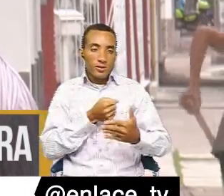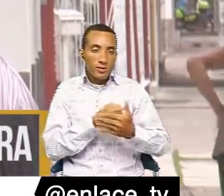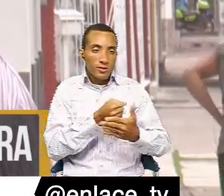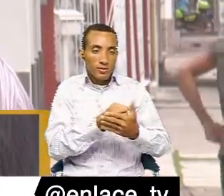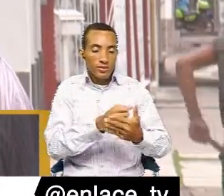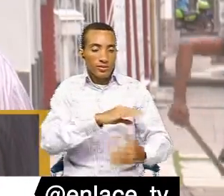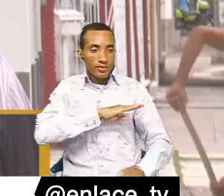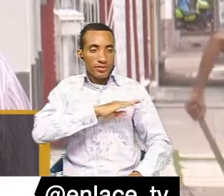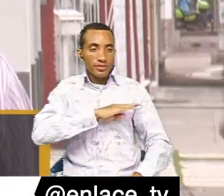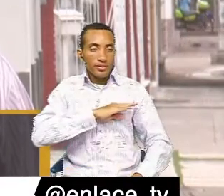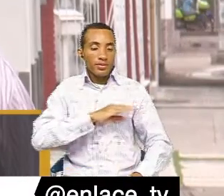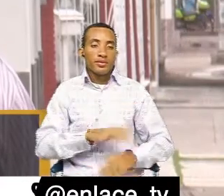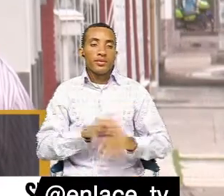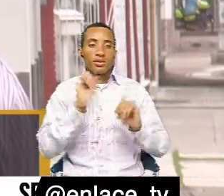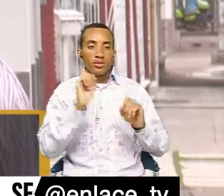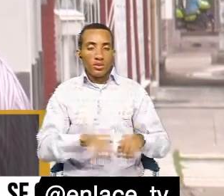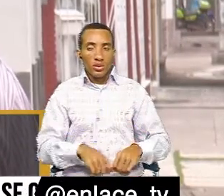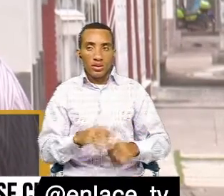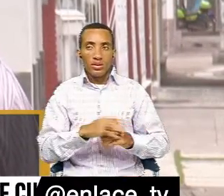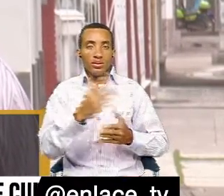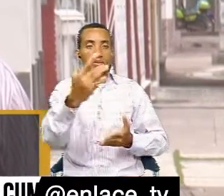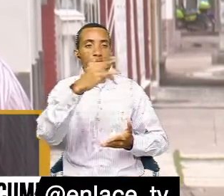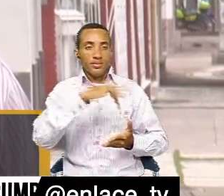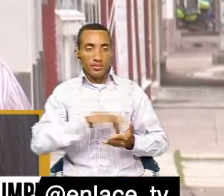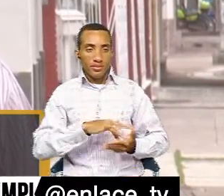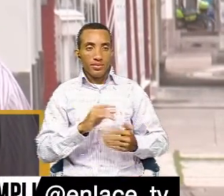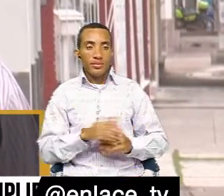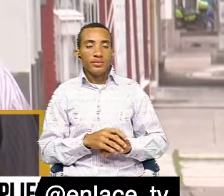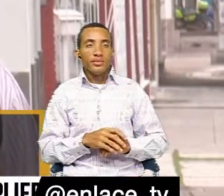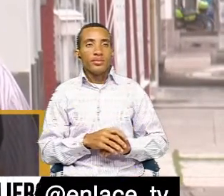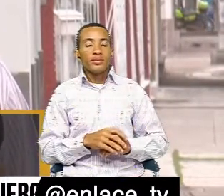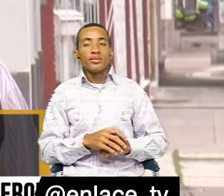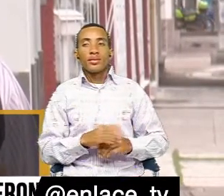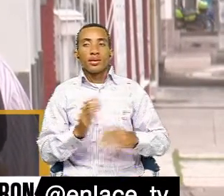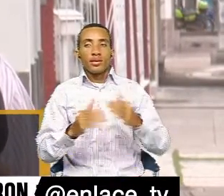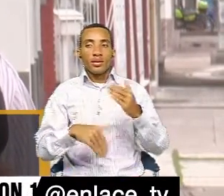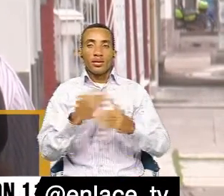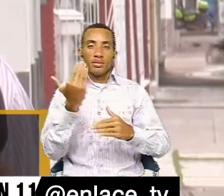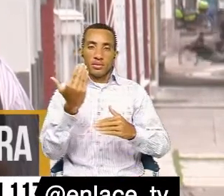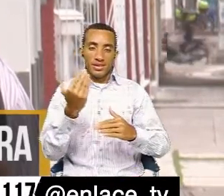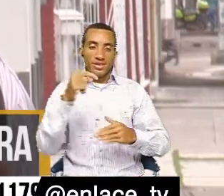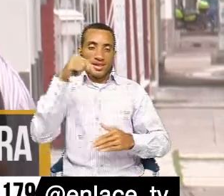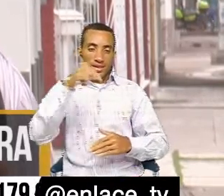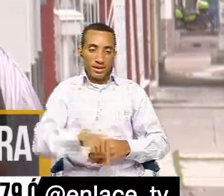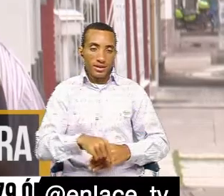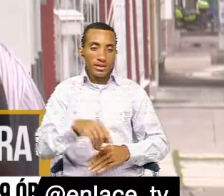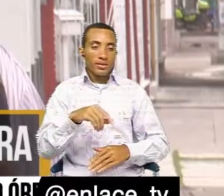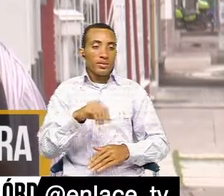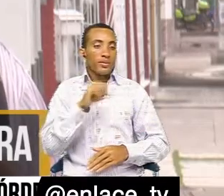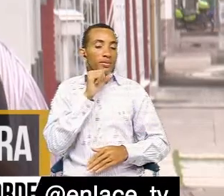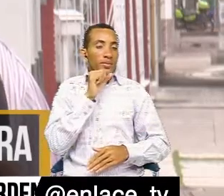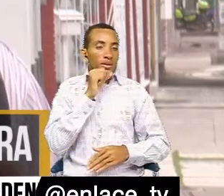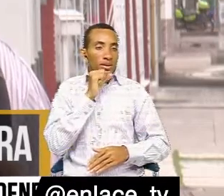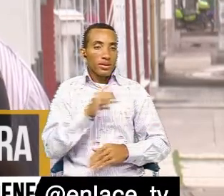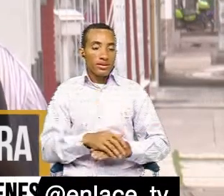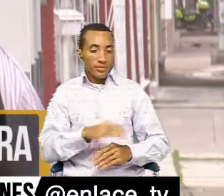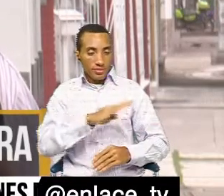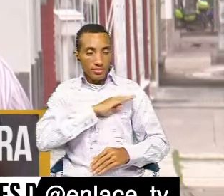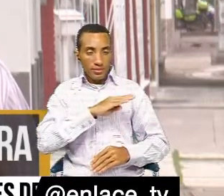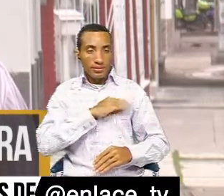Darío Echeverry la posibilidad de traer este evento y hacer la inauguración aquí en nuestra ciudad. El alcalde,